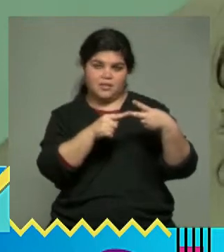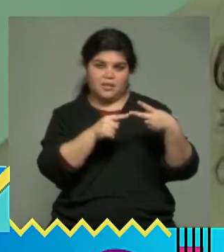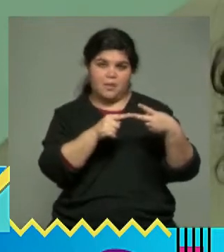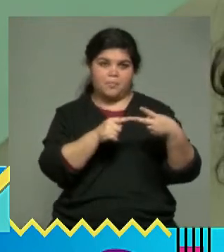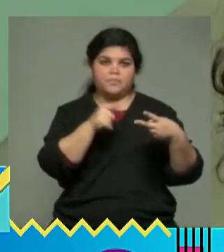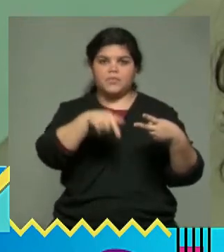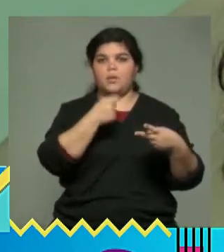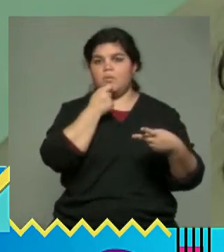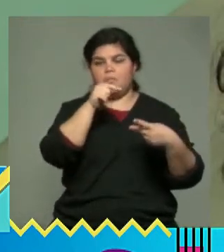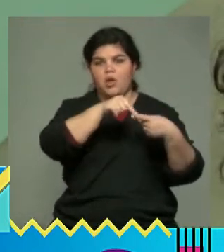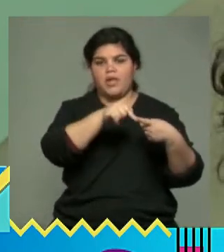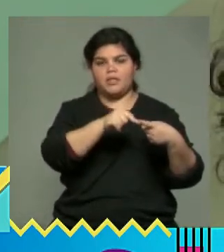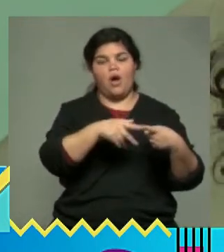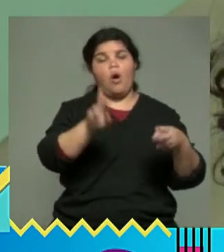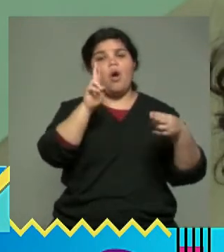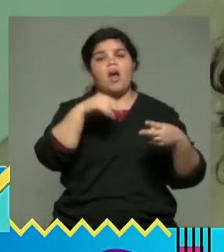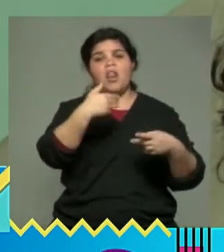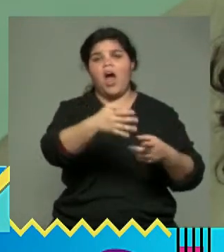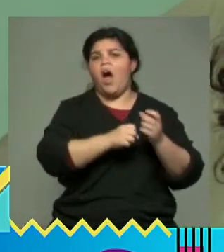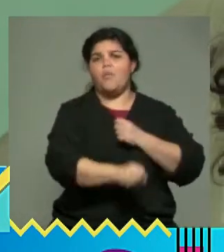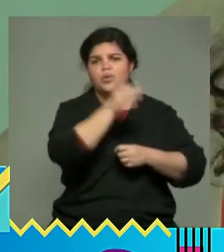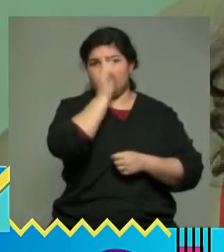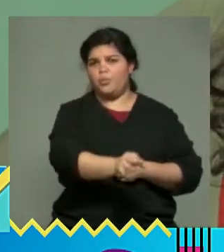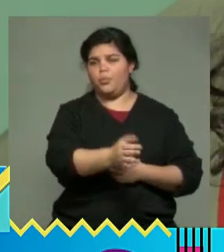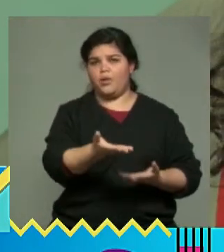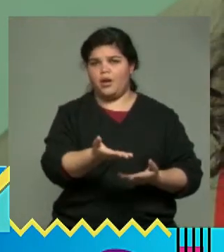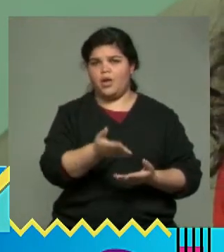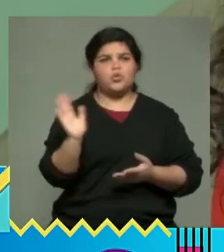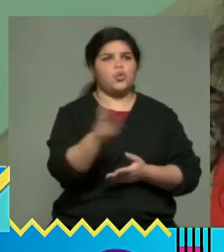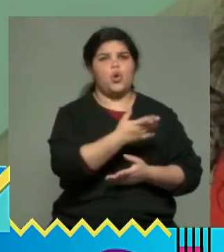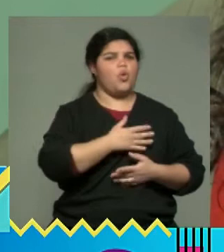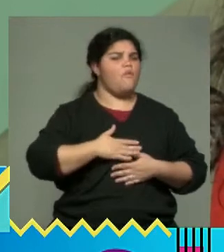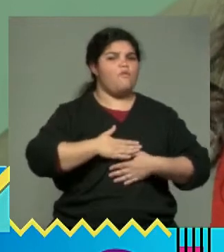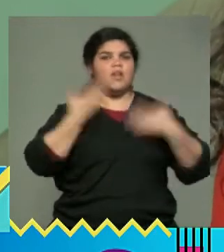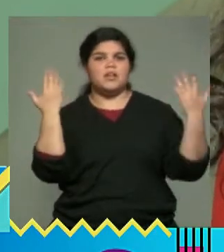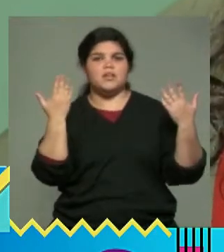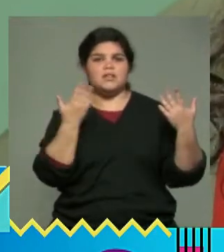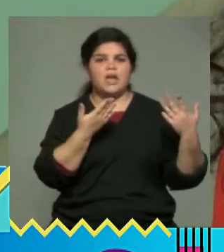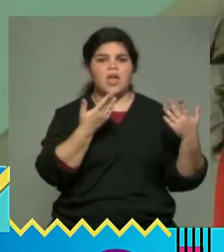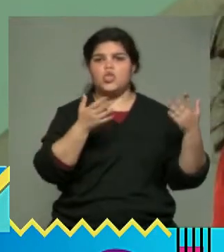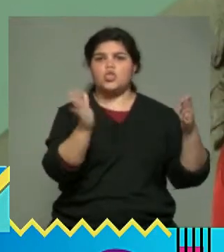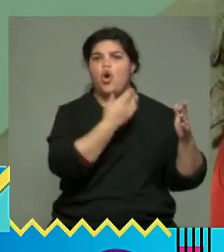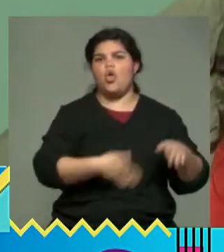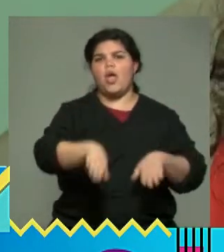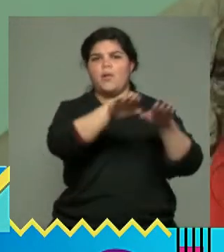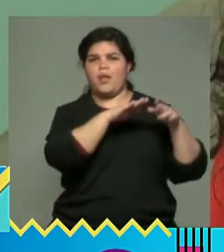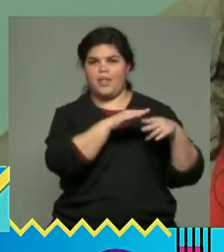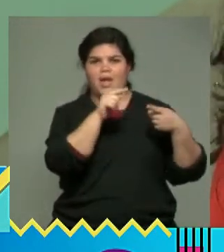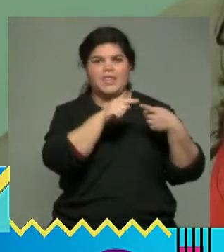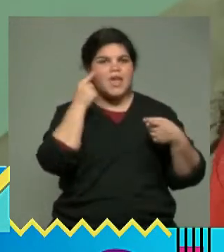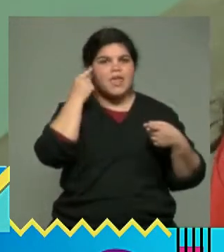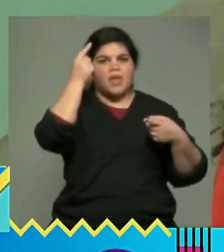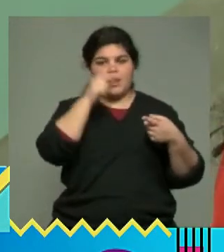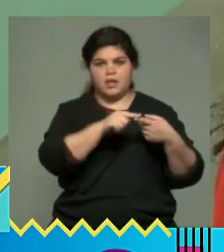nos encantaría que nadie tuviese que abortar, ¿no es cierto? O que seamos todos felices, que no haya desigualdad en el mundo. La realidad concreta es